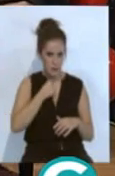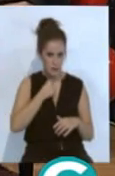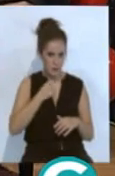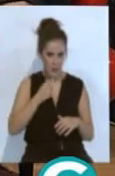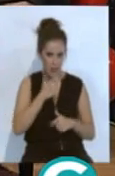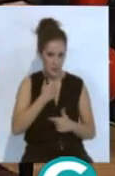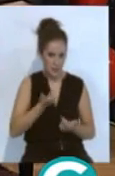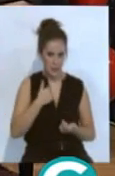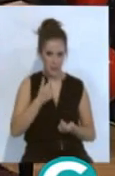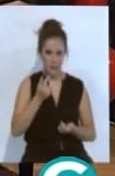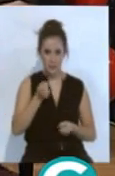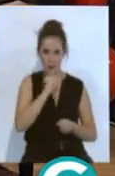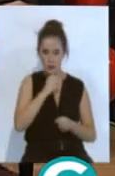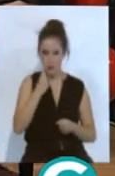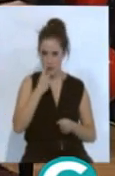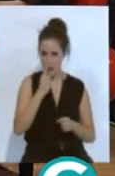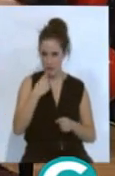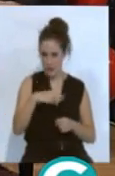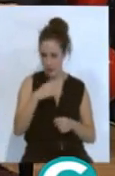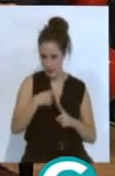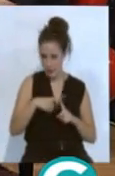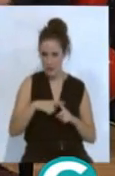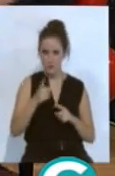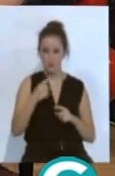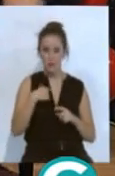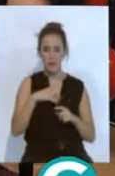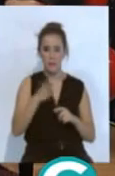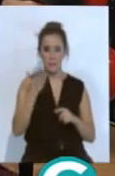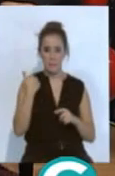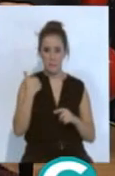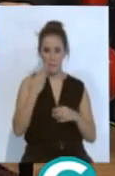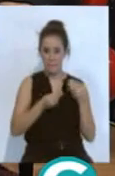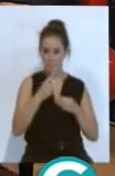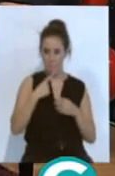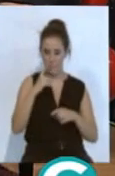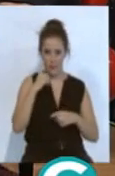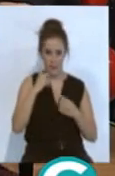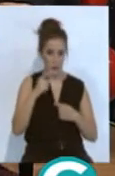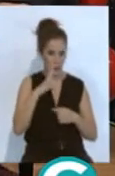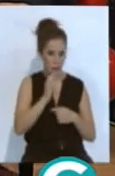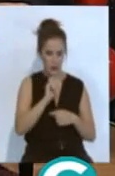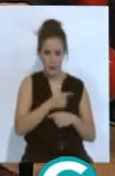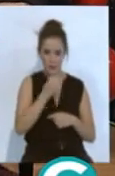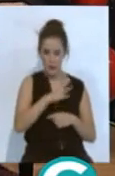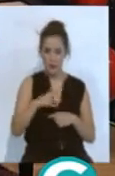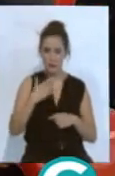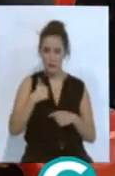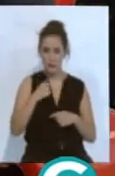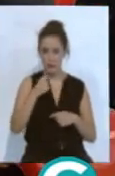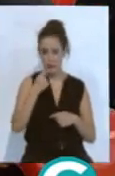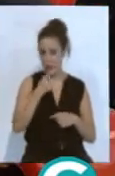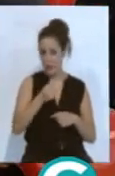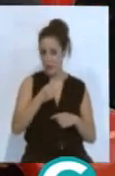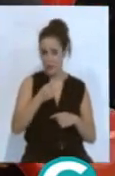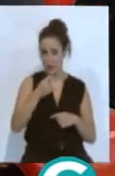encima. Sí. Y le había contado una nada más. Venga. Que vamos, que esto es... El otro día hicimos unas cuantas anécdotas y creo que es lo mejor. Mi padre ya le dio, el pobre,